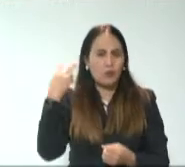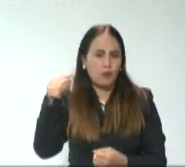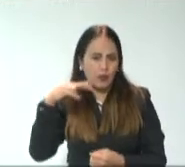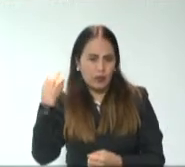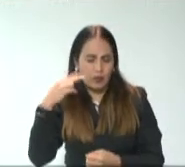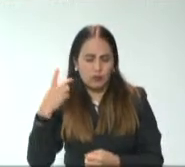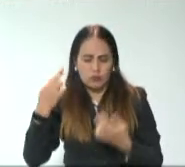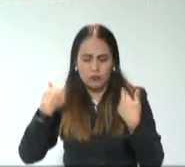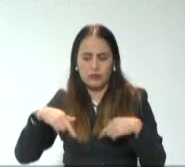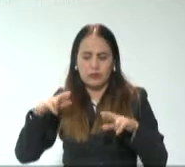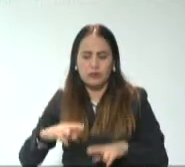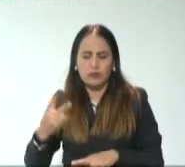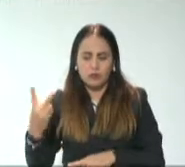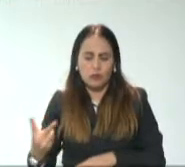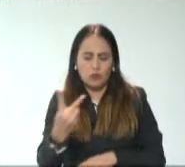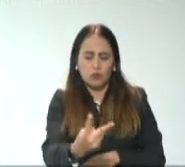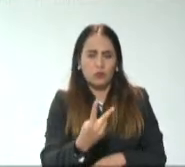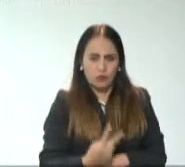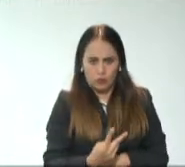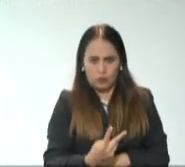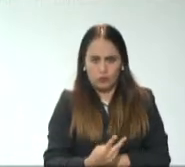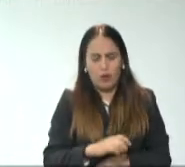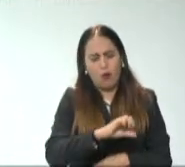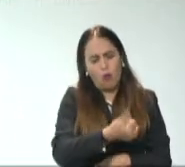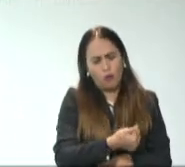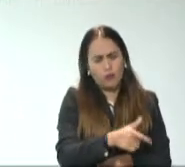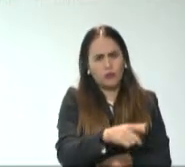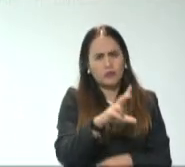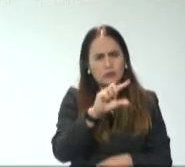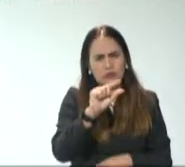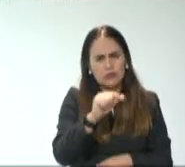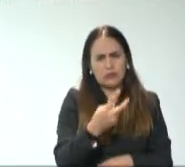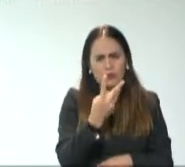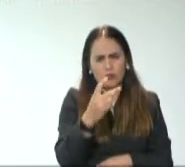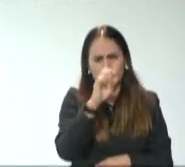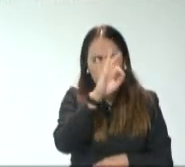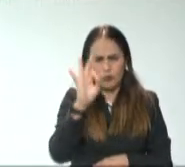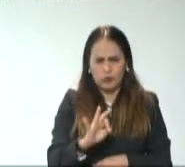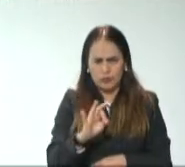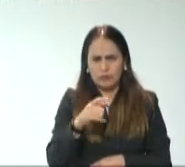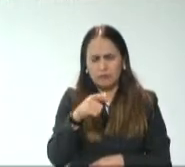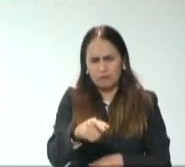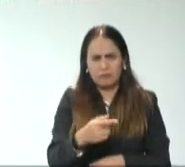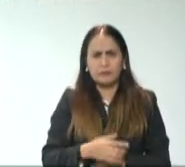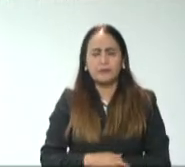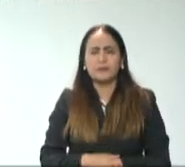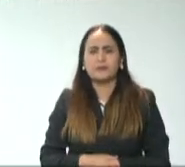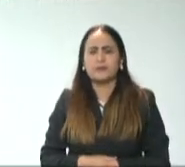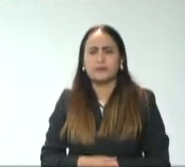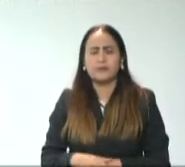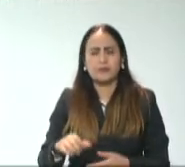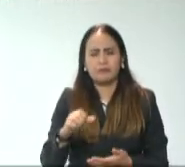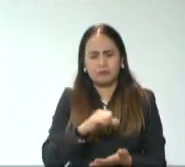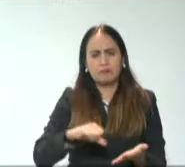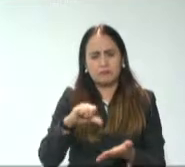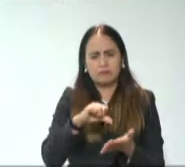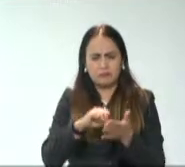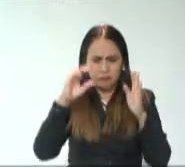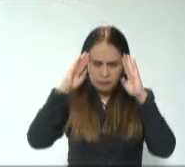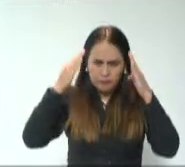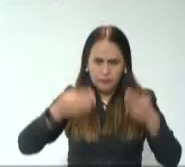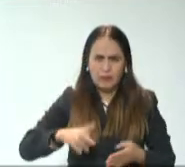representaciones eh Y el otro 72 por eh se ejerce a nivel central esto es